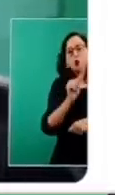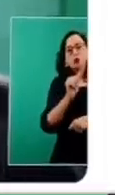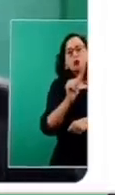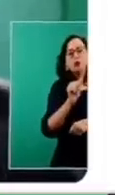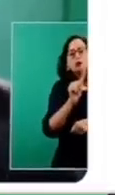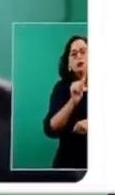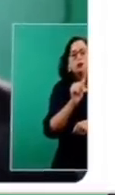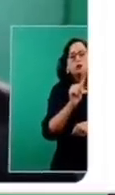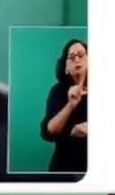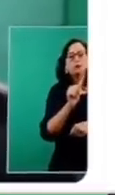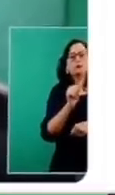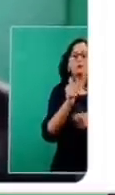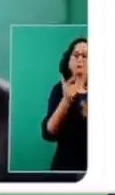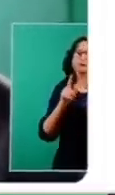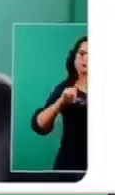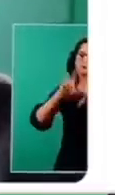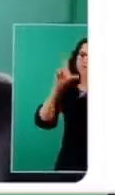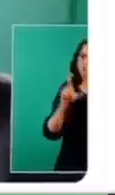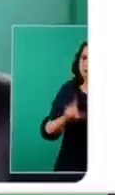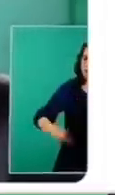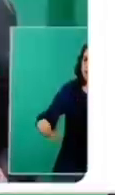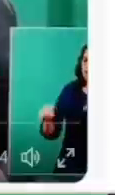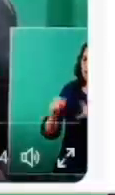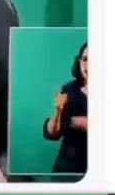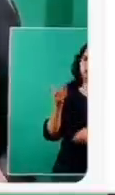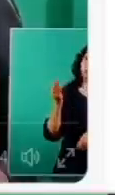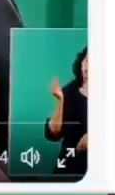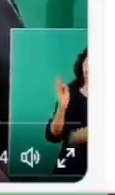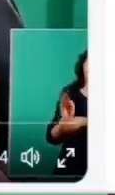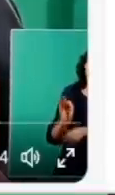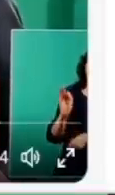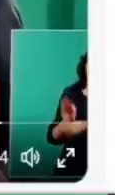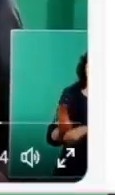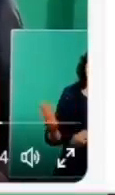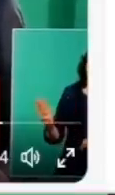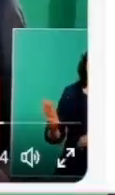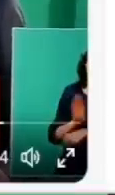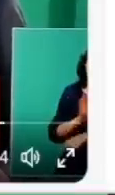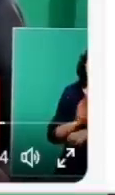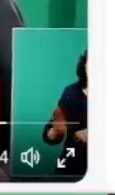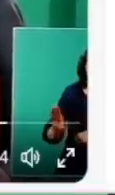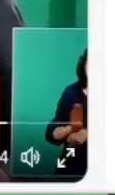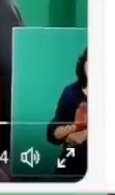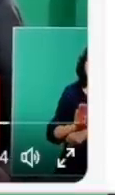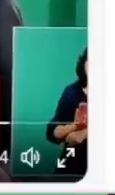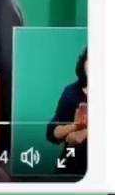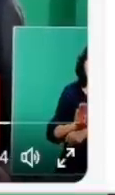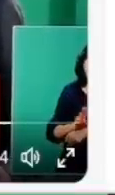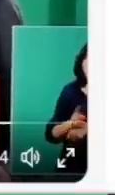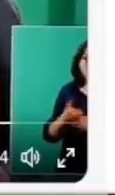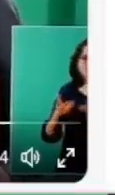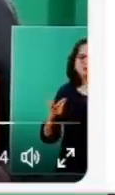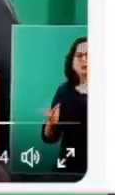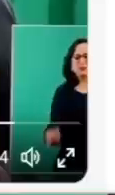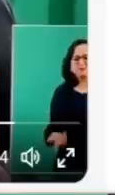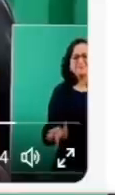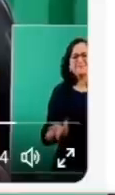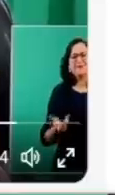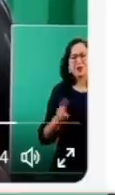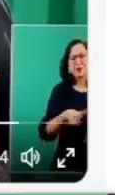para la hacienda pública y no irnos a tribunales